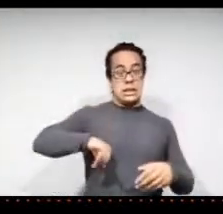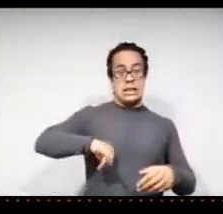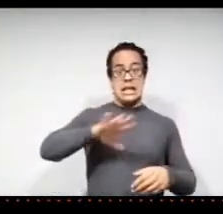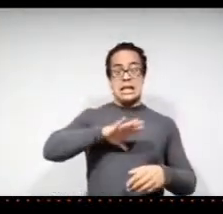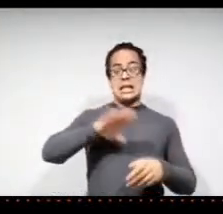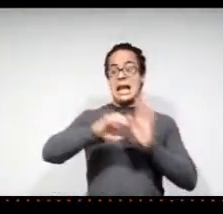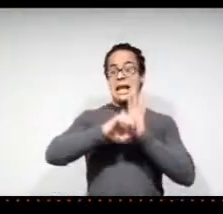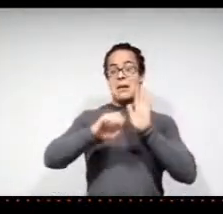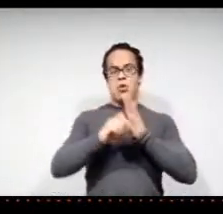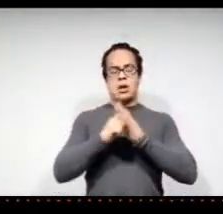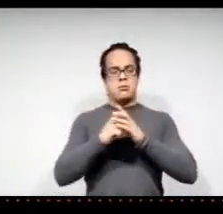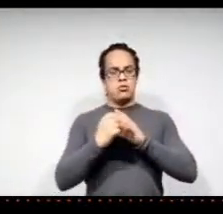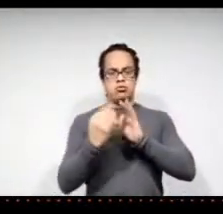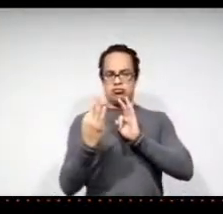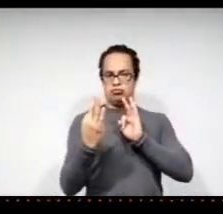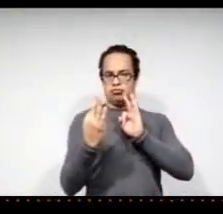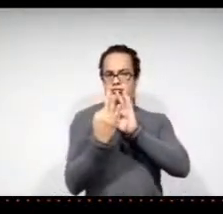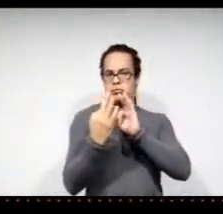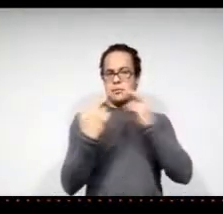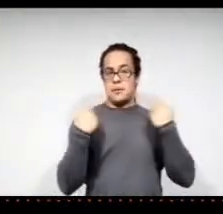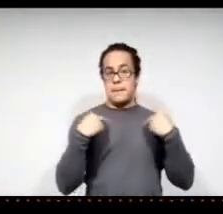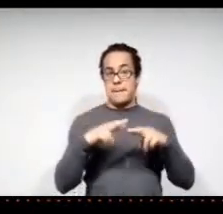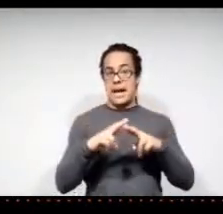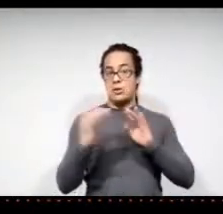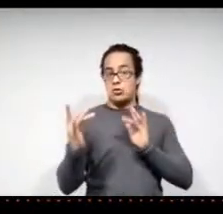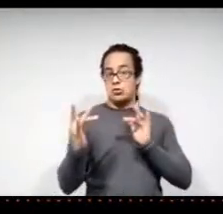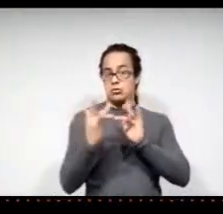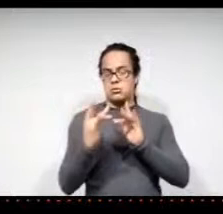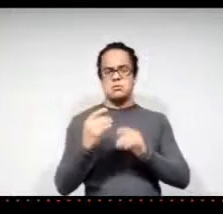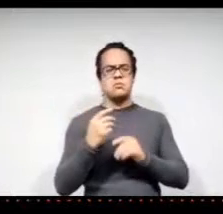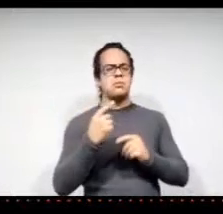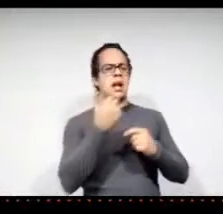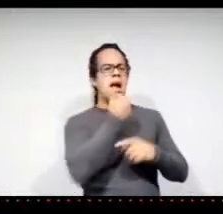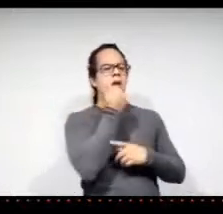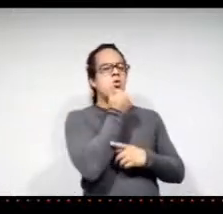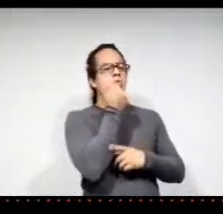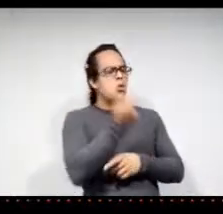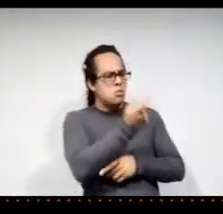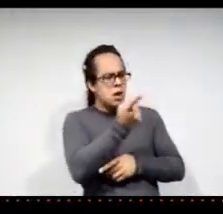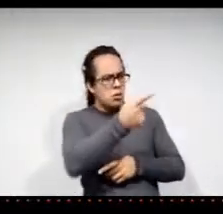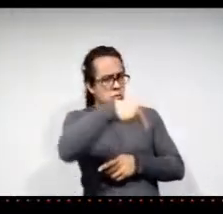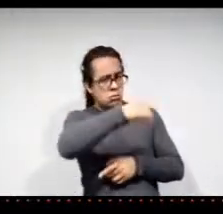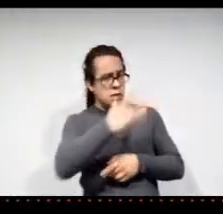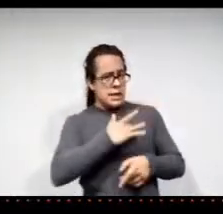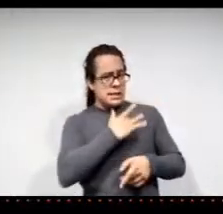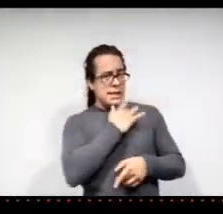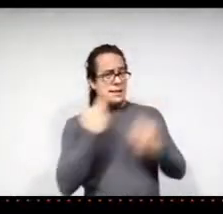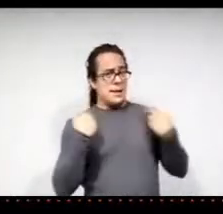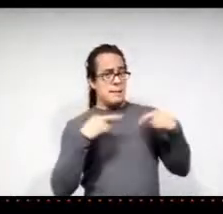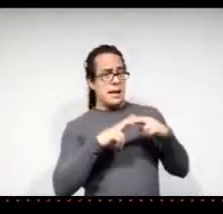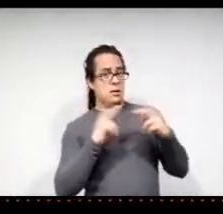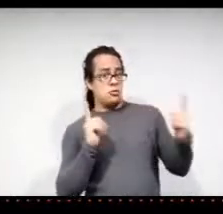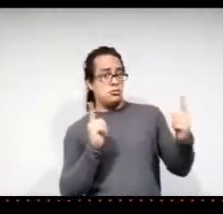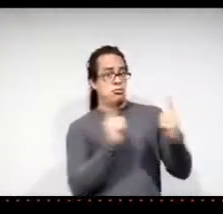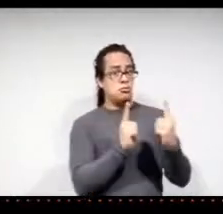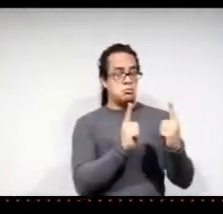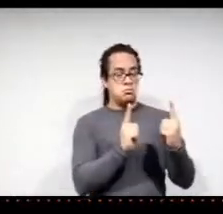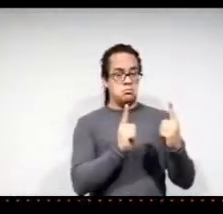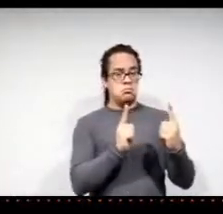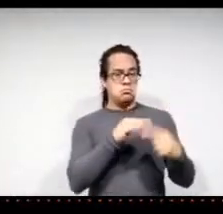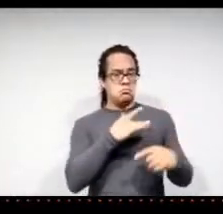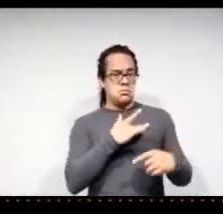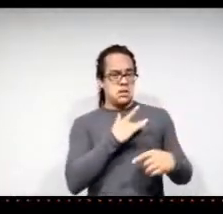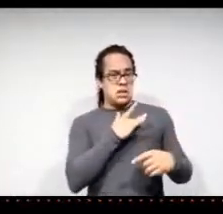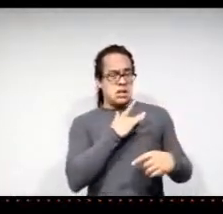de cercanía con el profesor, preguntándole a los estudiantes cómo se sentían de cercanos a su profesor, en los